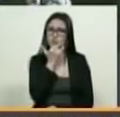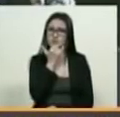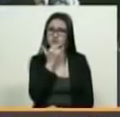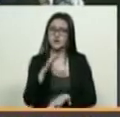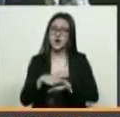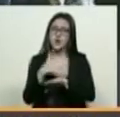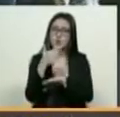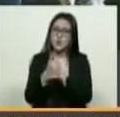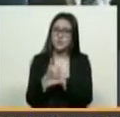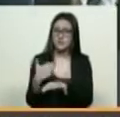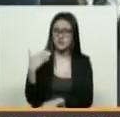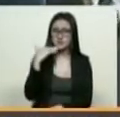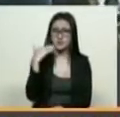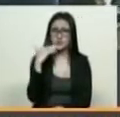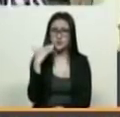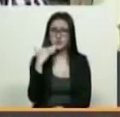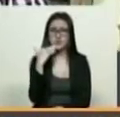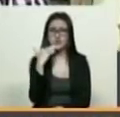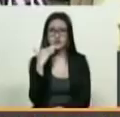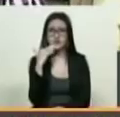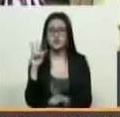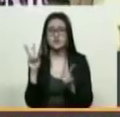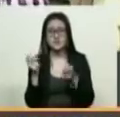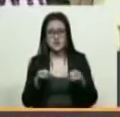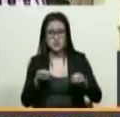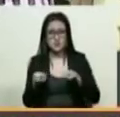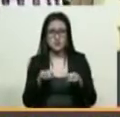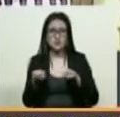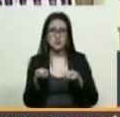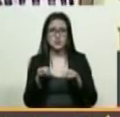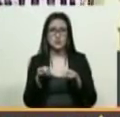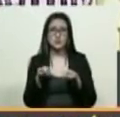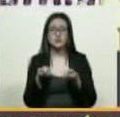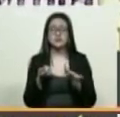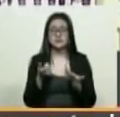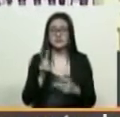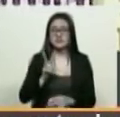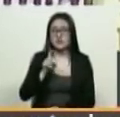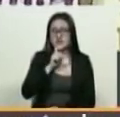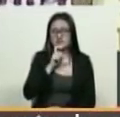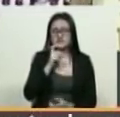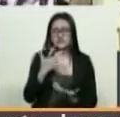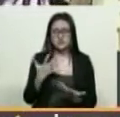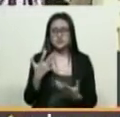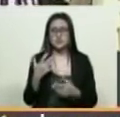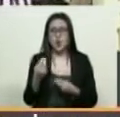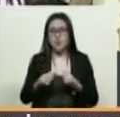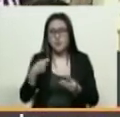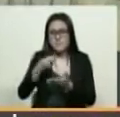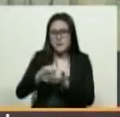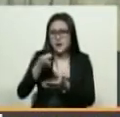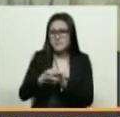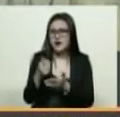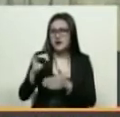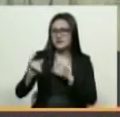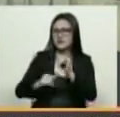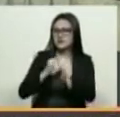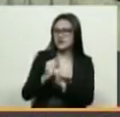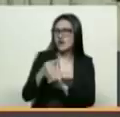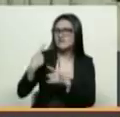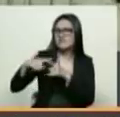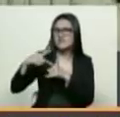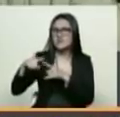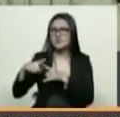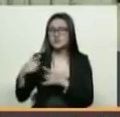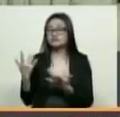terrible que le han declarado en el campo financiero, que le ha dificultado el acceso a las divisas internacionales,